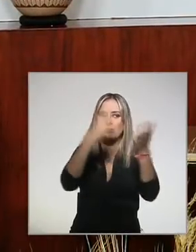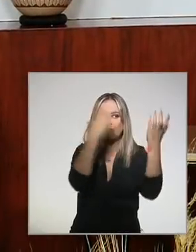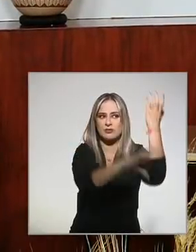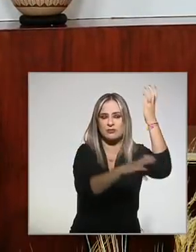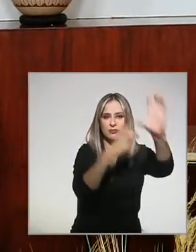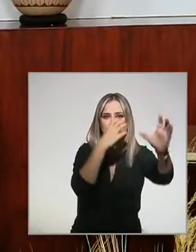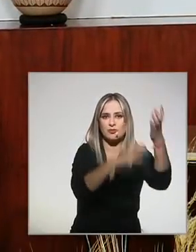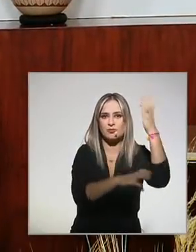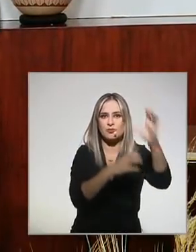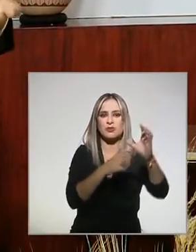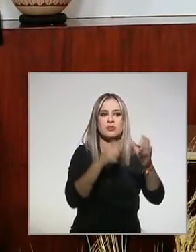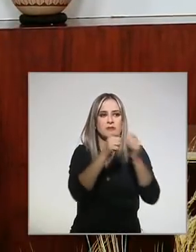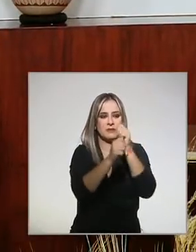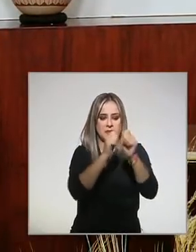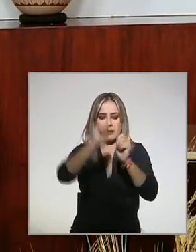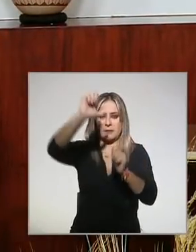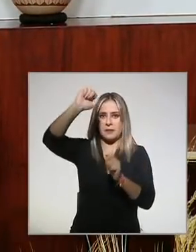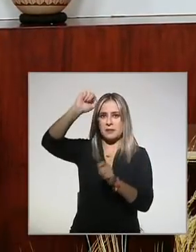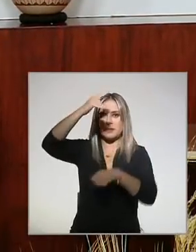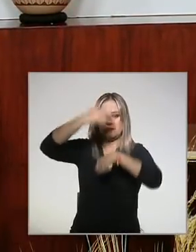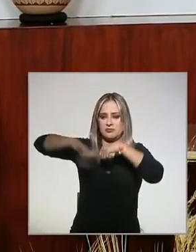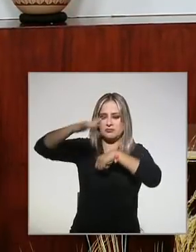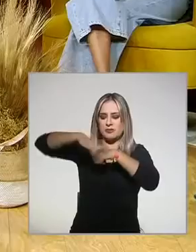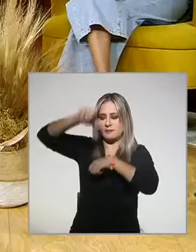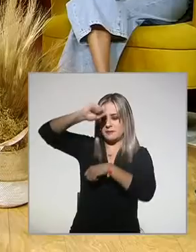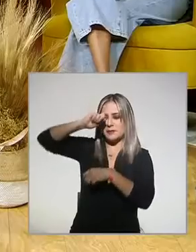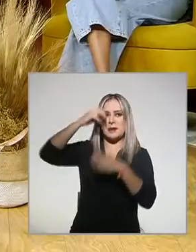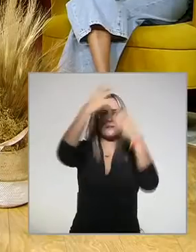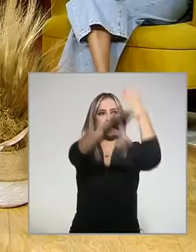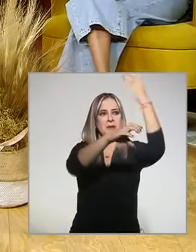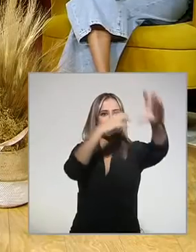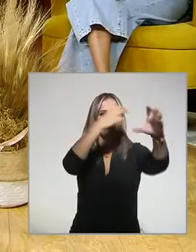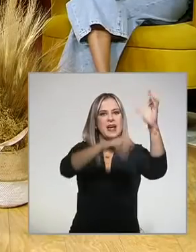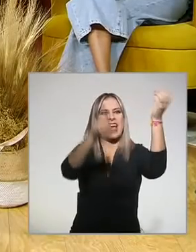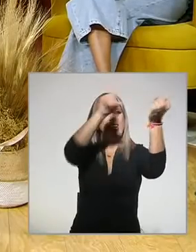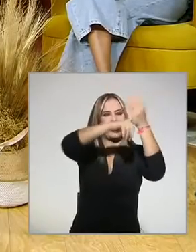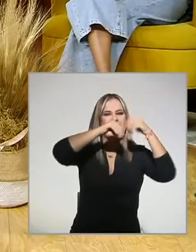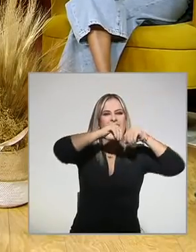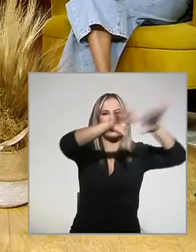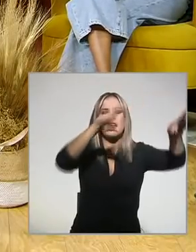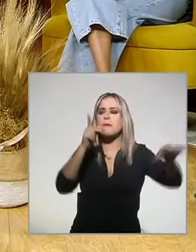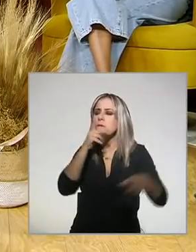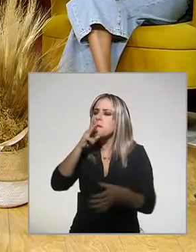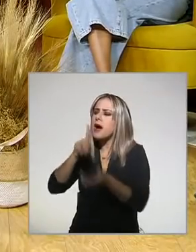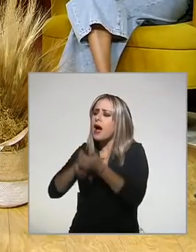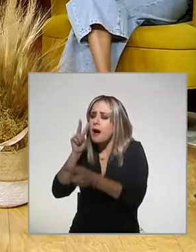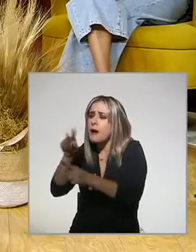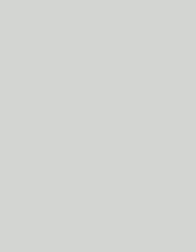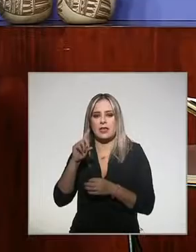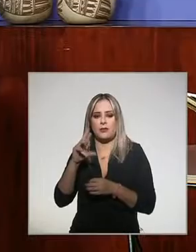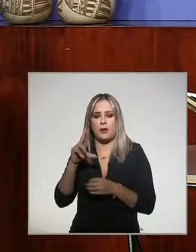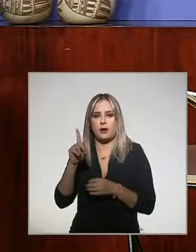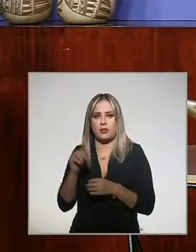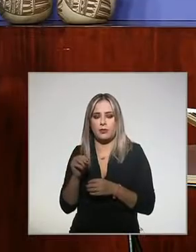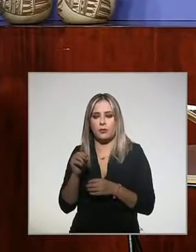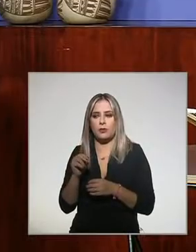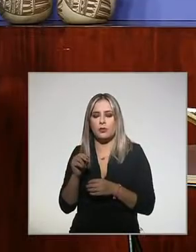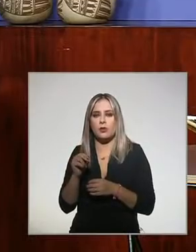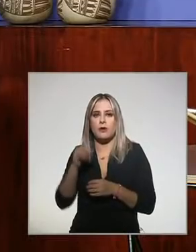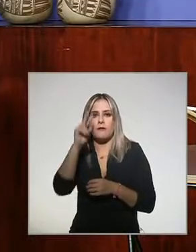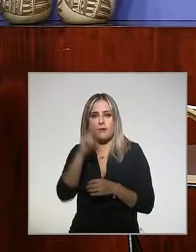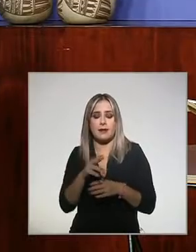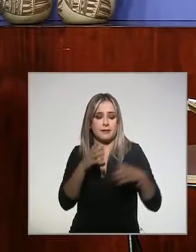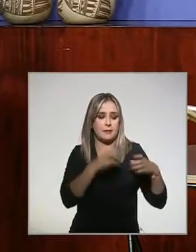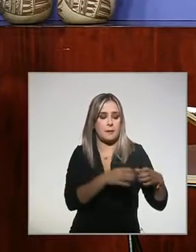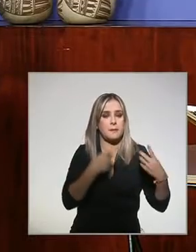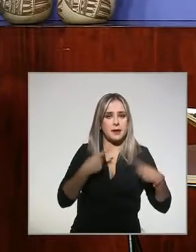o sea, archivos con imágenes inapropiadas de ellos, con todas las consecuencias que eso puede generar. No podemos separar la